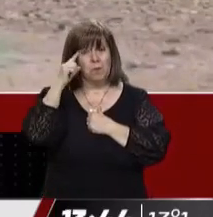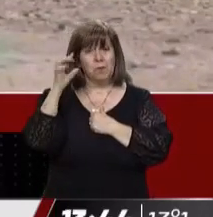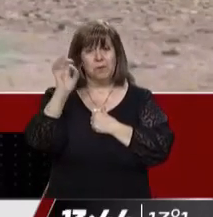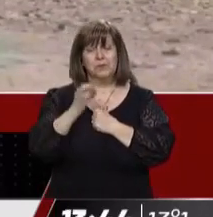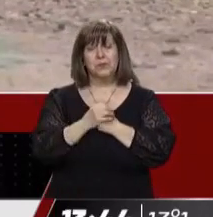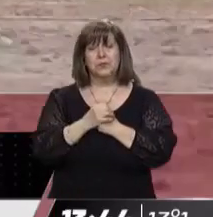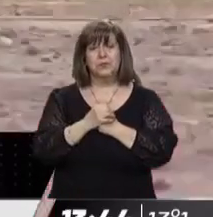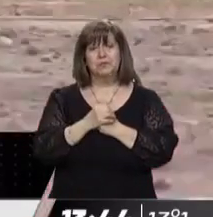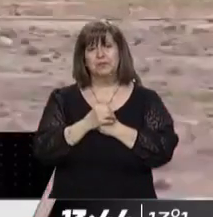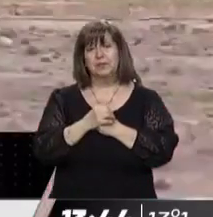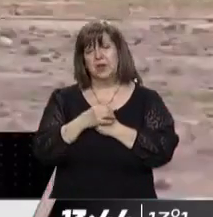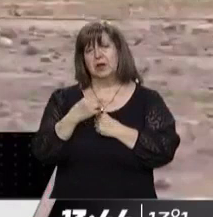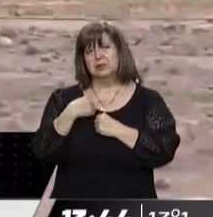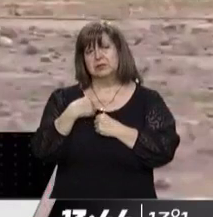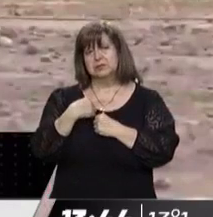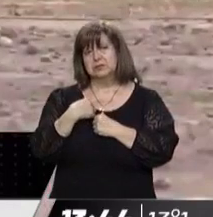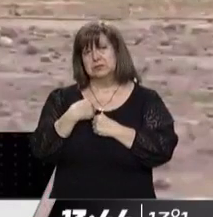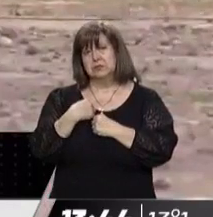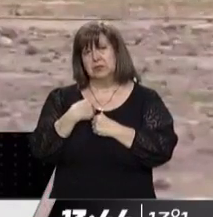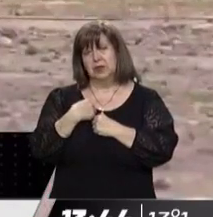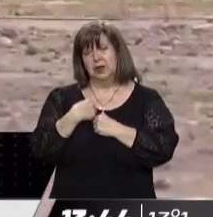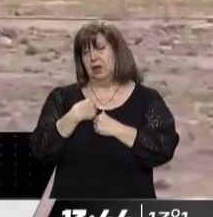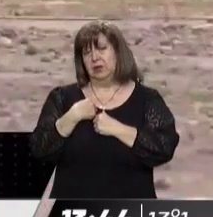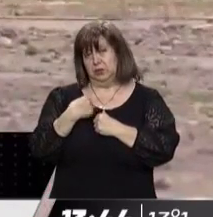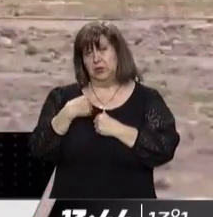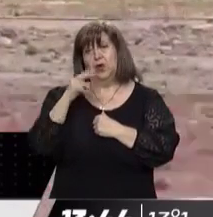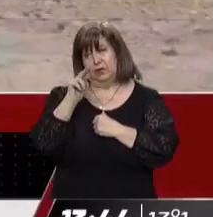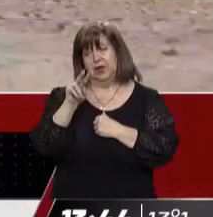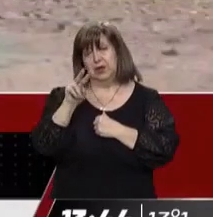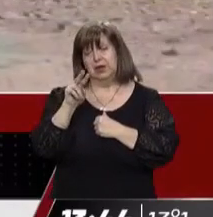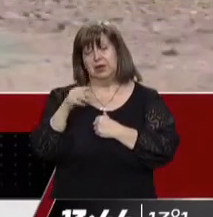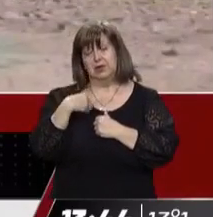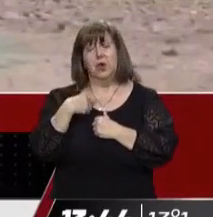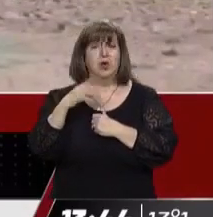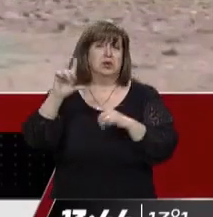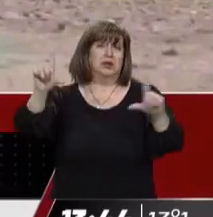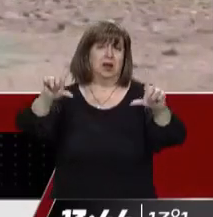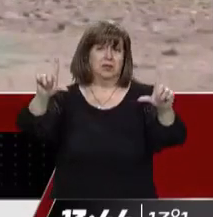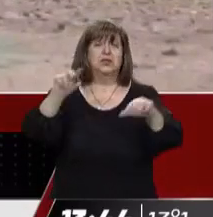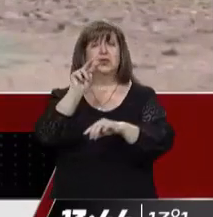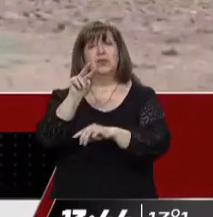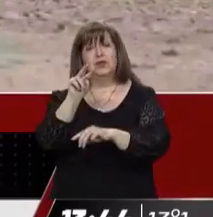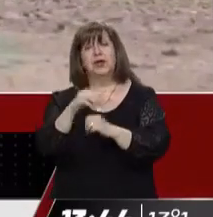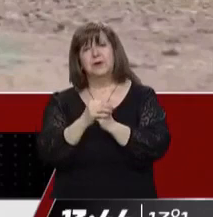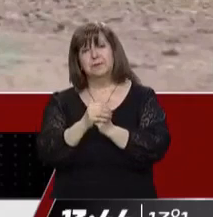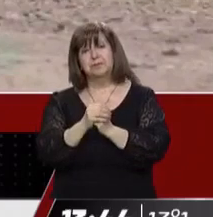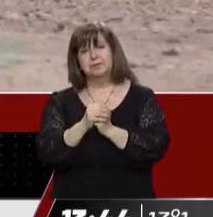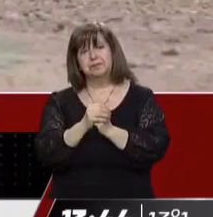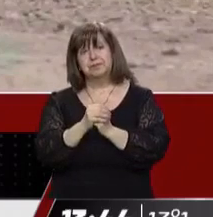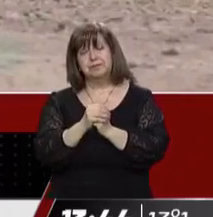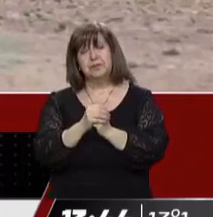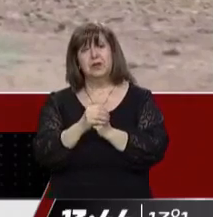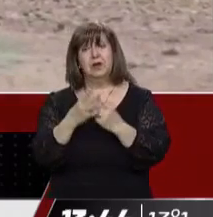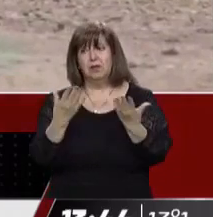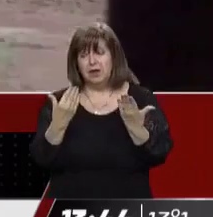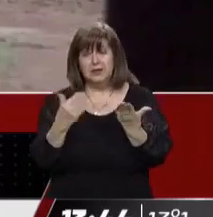he visto mucho muchos casos No estuve en presencia en muchos casos pero he escuchado mucho por televisión muchos casos y bueno y pienso que se